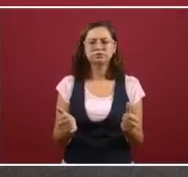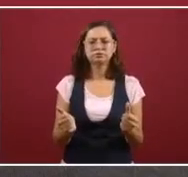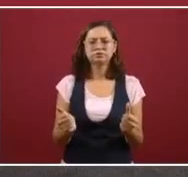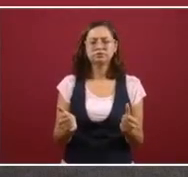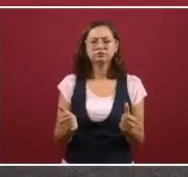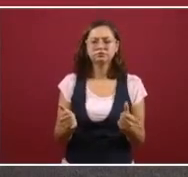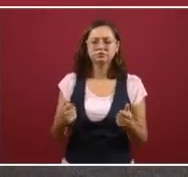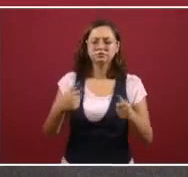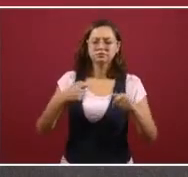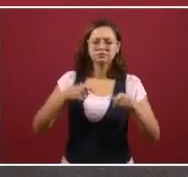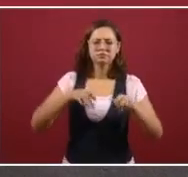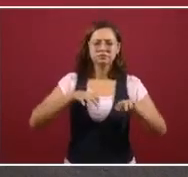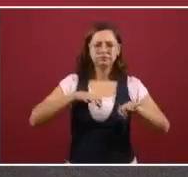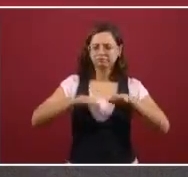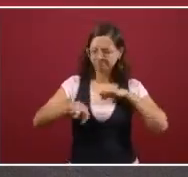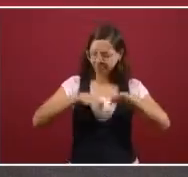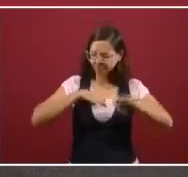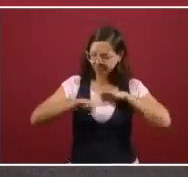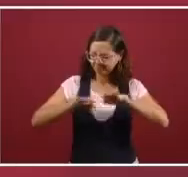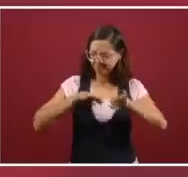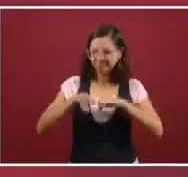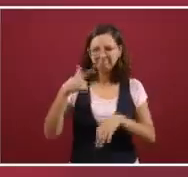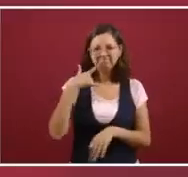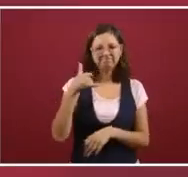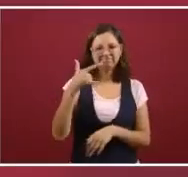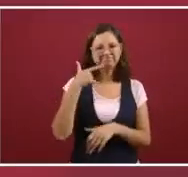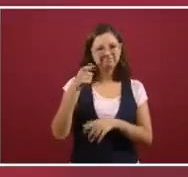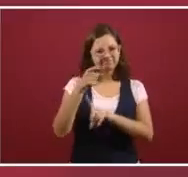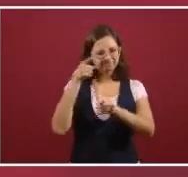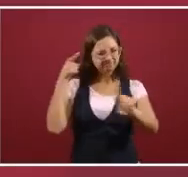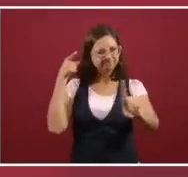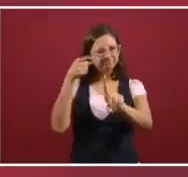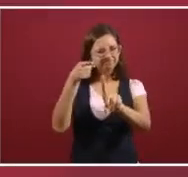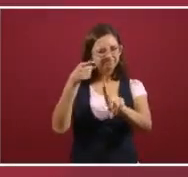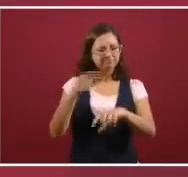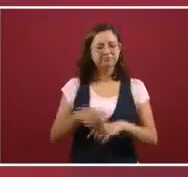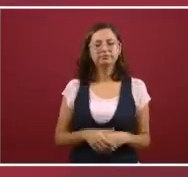Estamos trabajando con ese propósito.